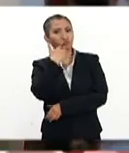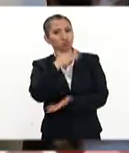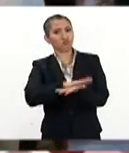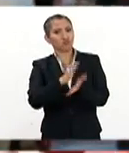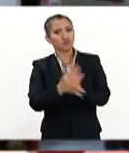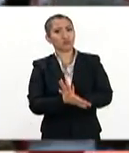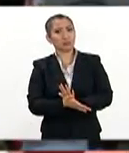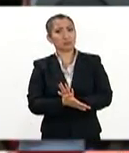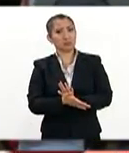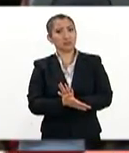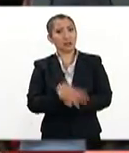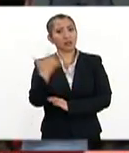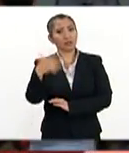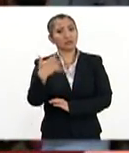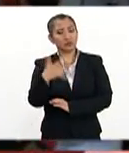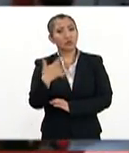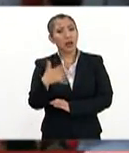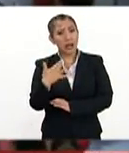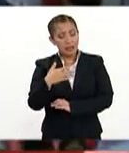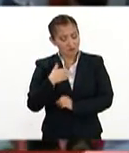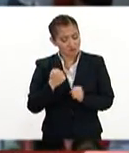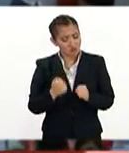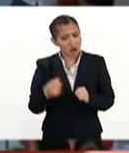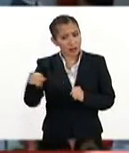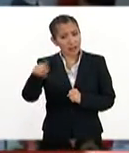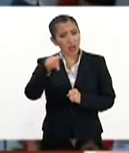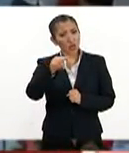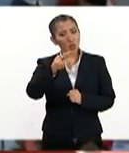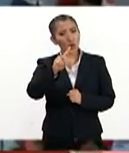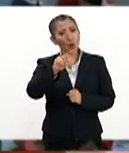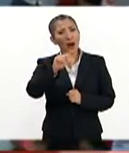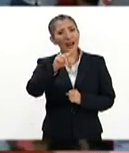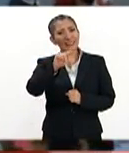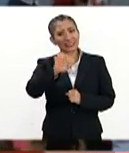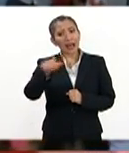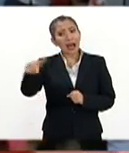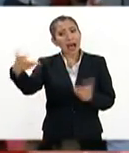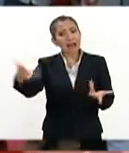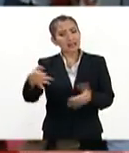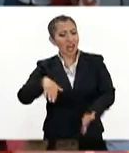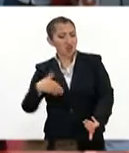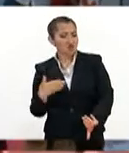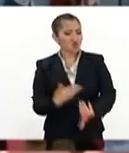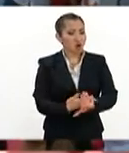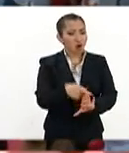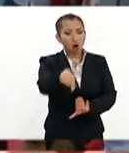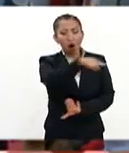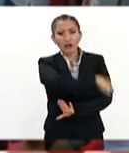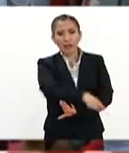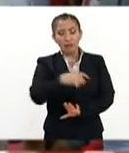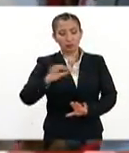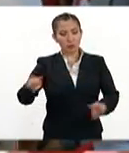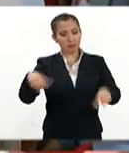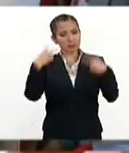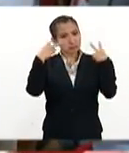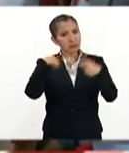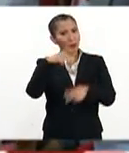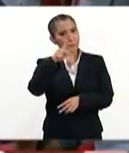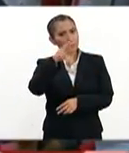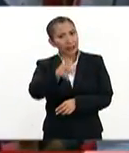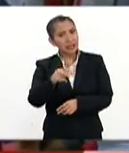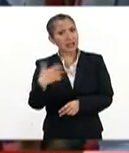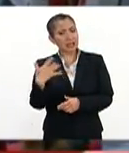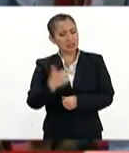corrupción. Nos duele que Javier Duarte haya lastimado nuestro prestigio.